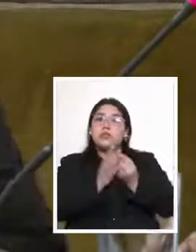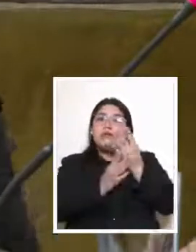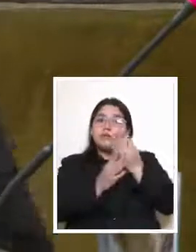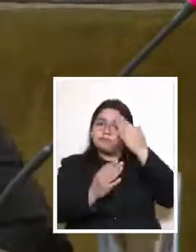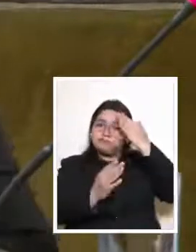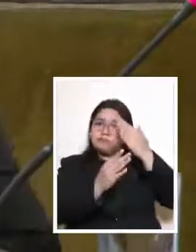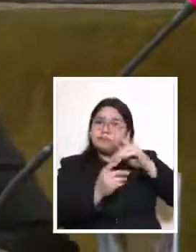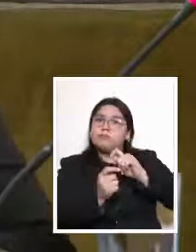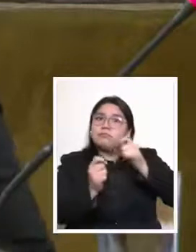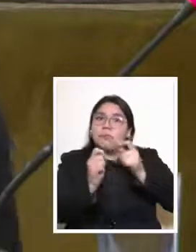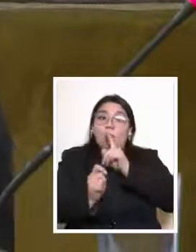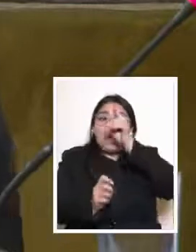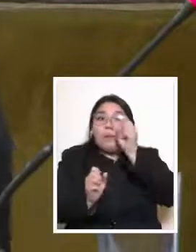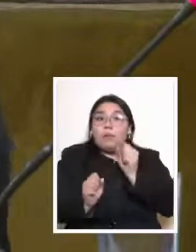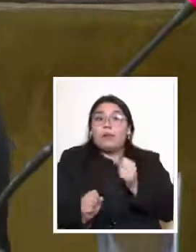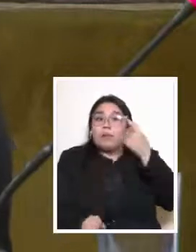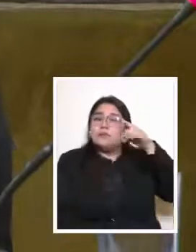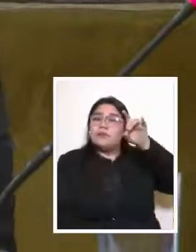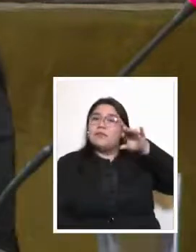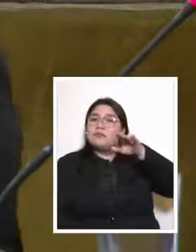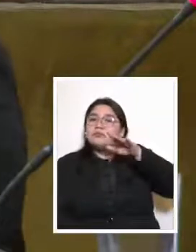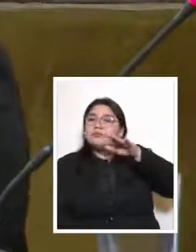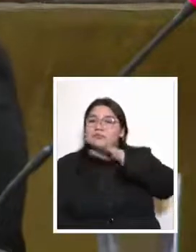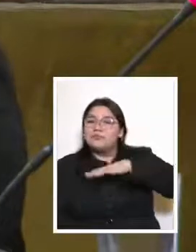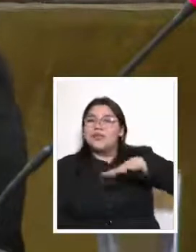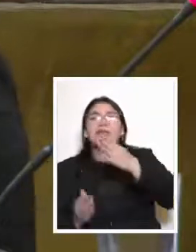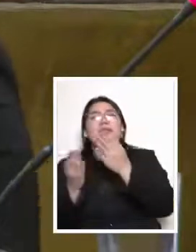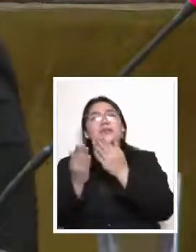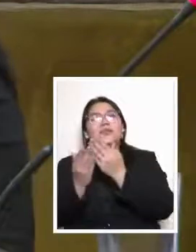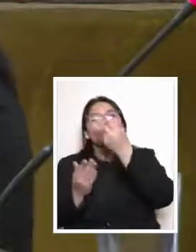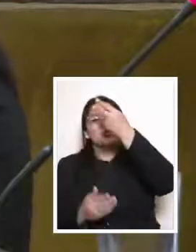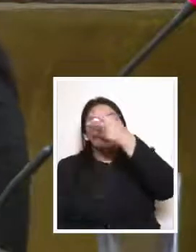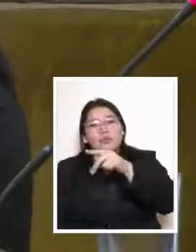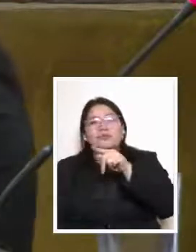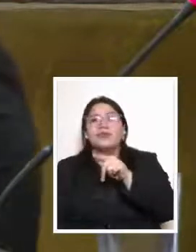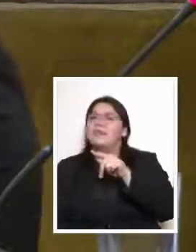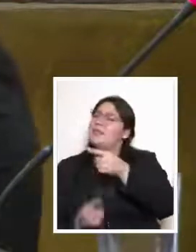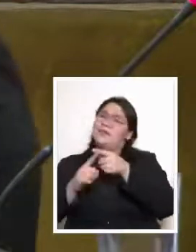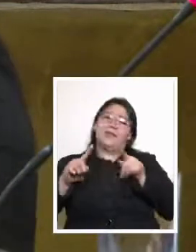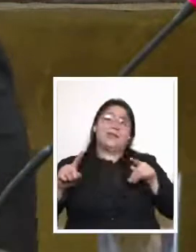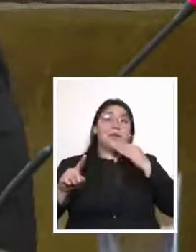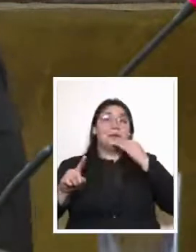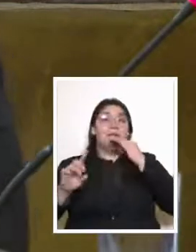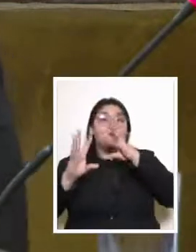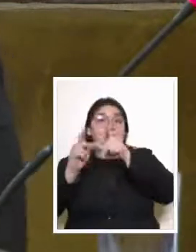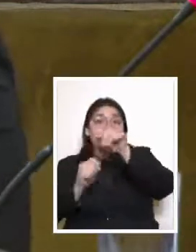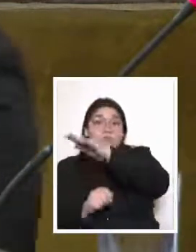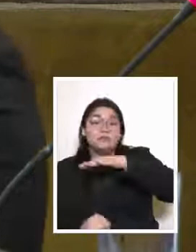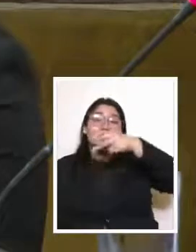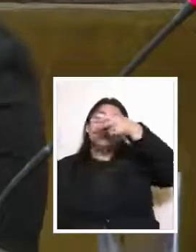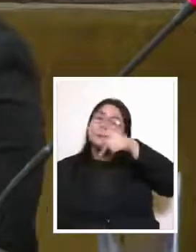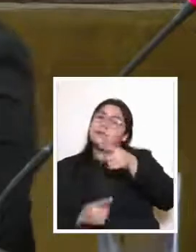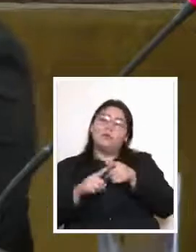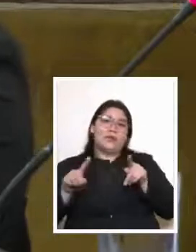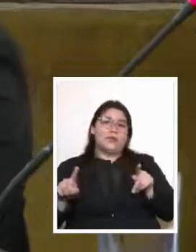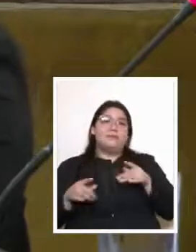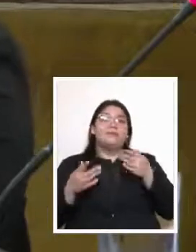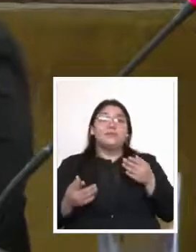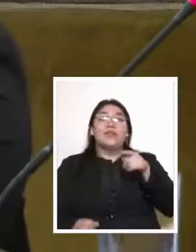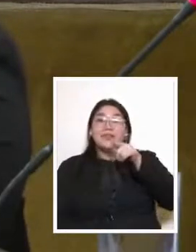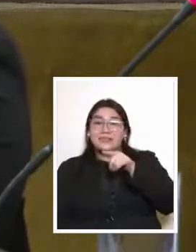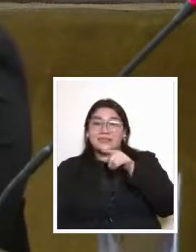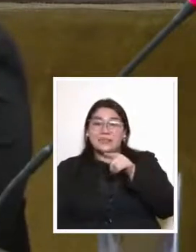sabíamos que la realidad de nuestros estudiantes era muy diferente, y de sus familias también. Así que yo creo que ahí hay que enfocarse